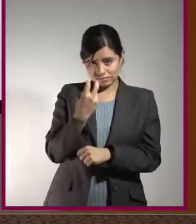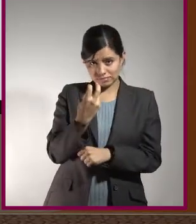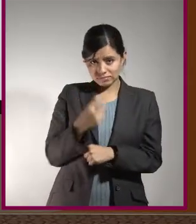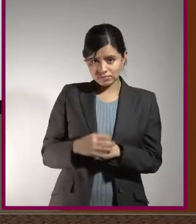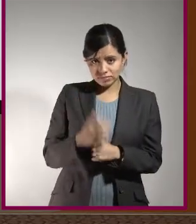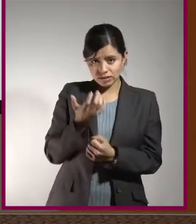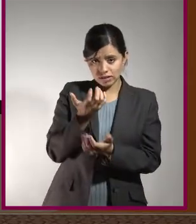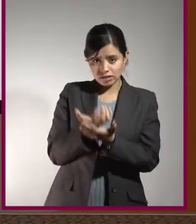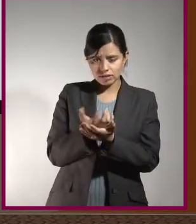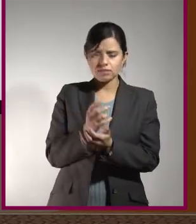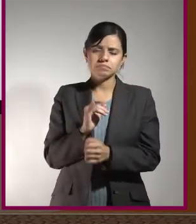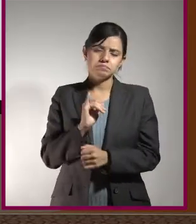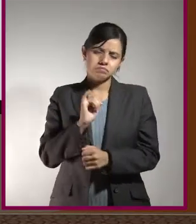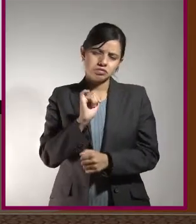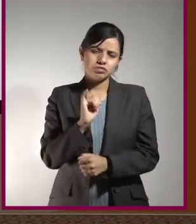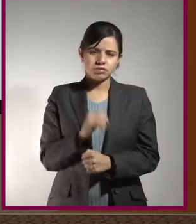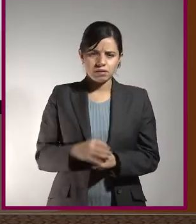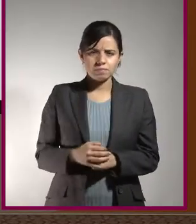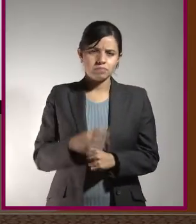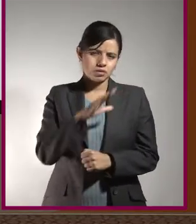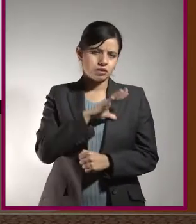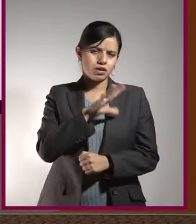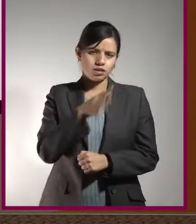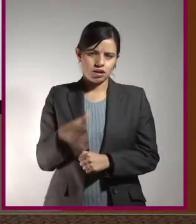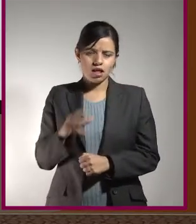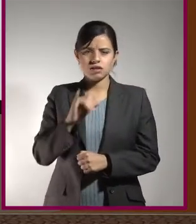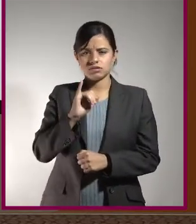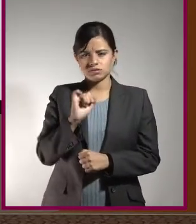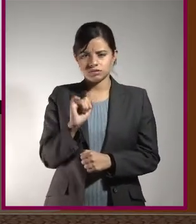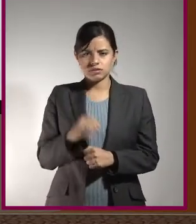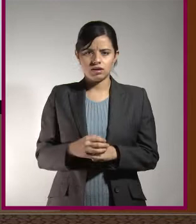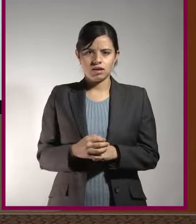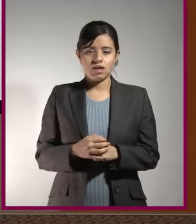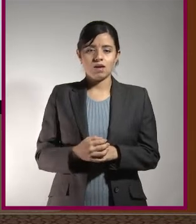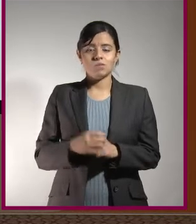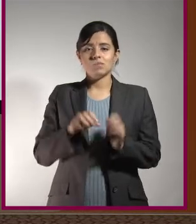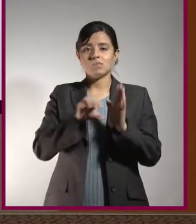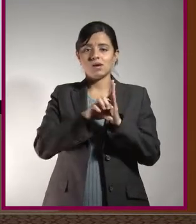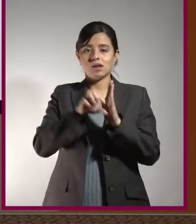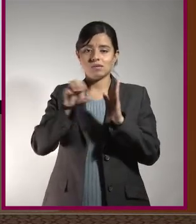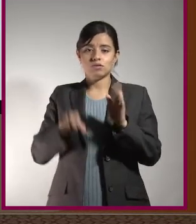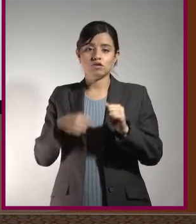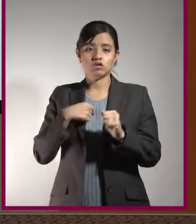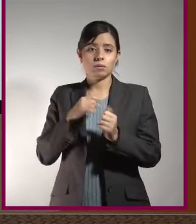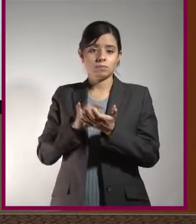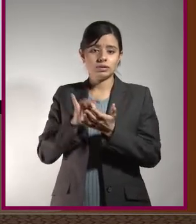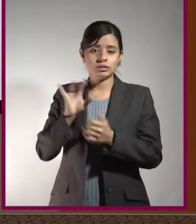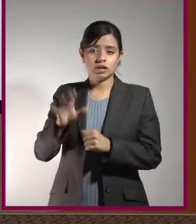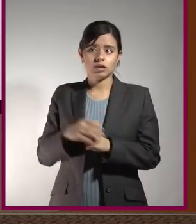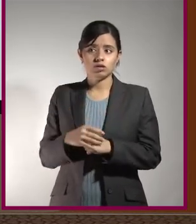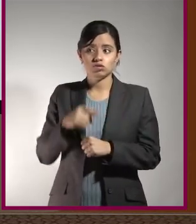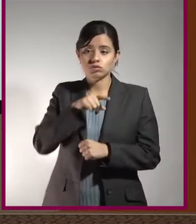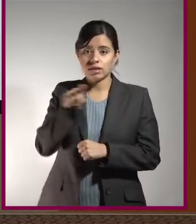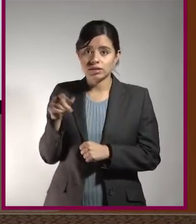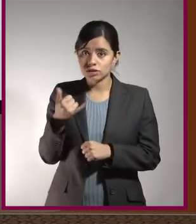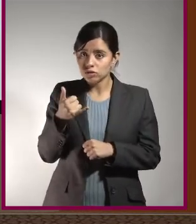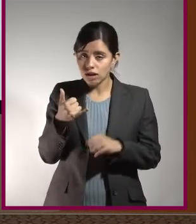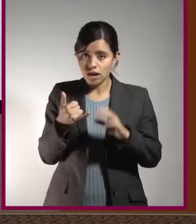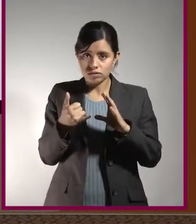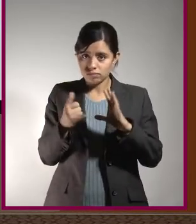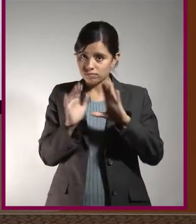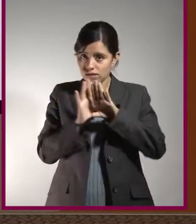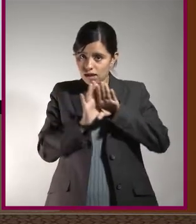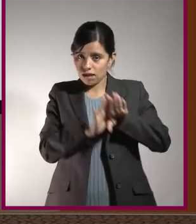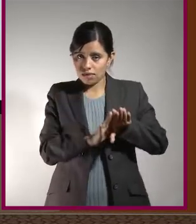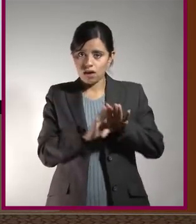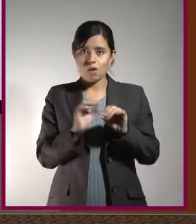como ocio en un sentido amplio, ¿no? En un sentido general. O sea, a mí no me gustaría mandar un mensaje de que no veamos los celulares, no veamos